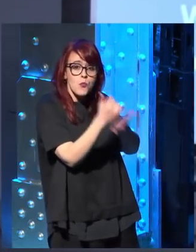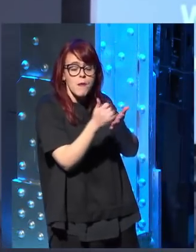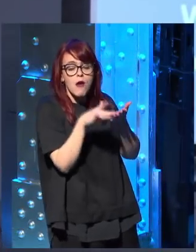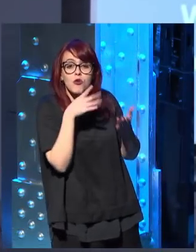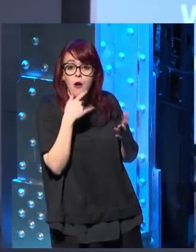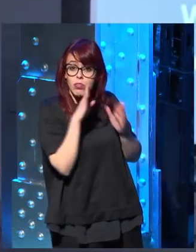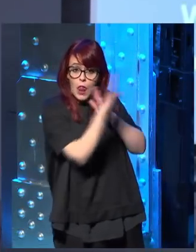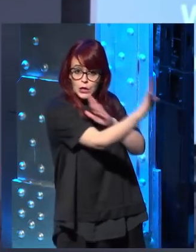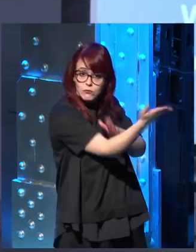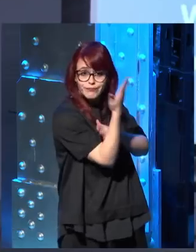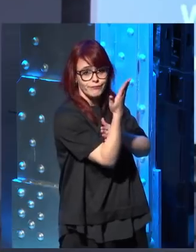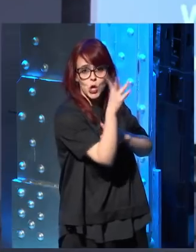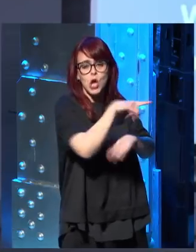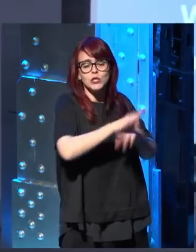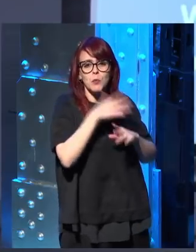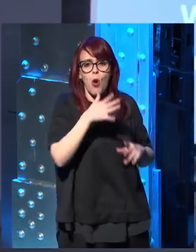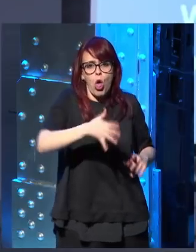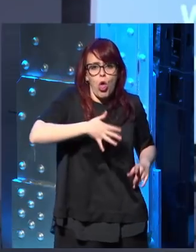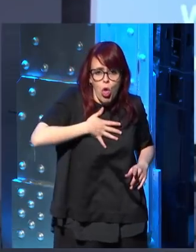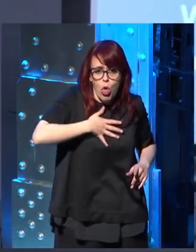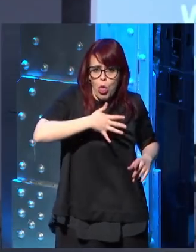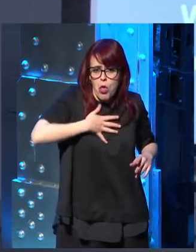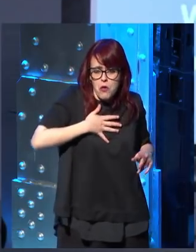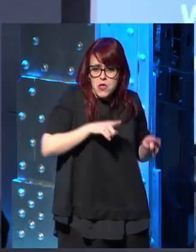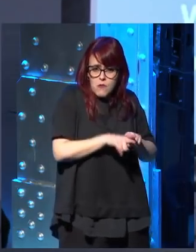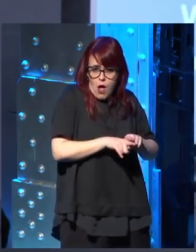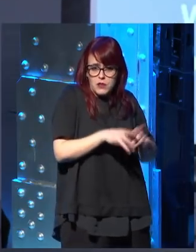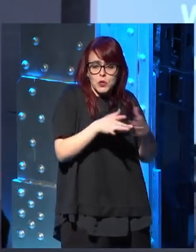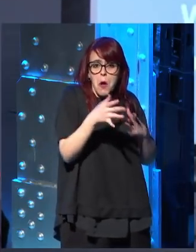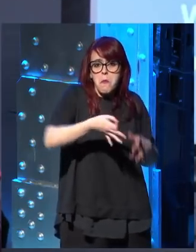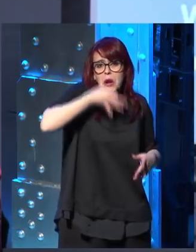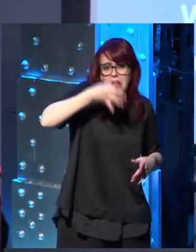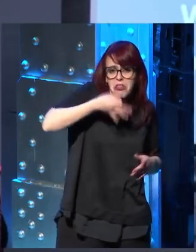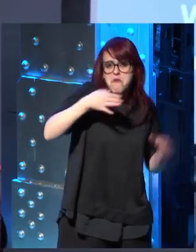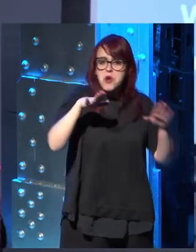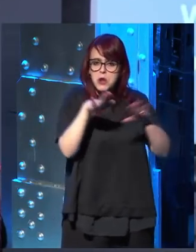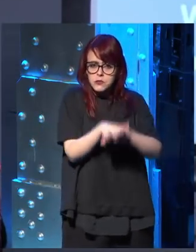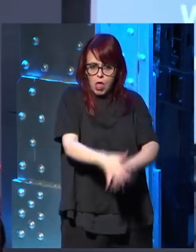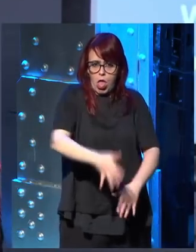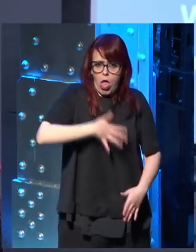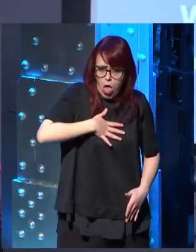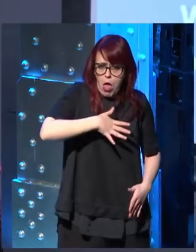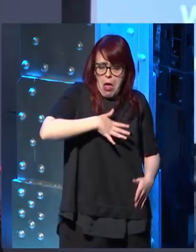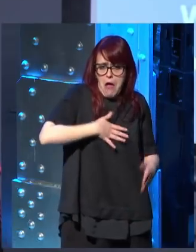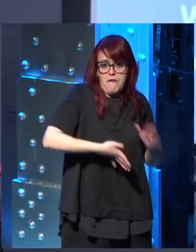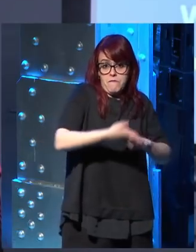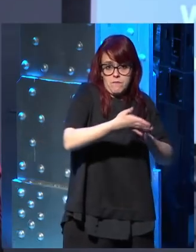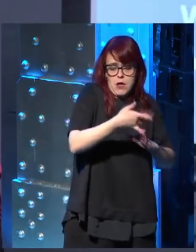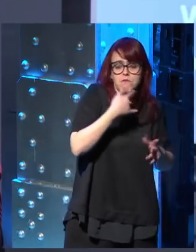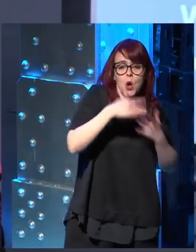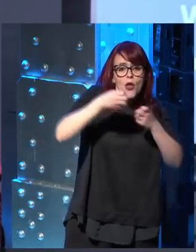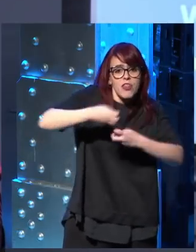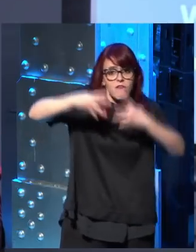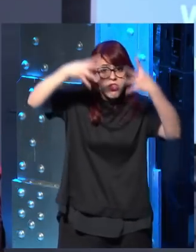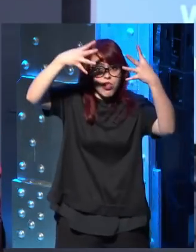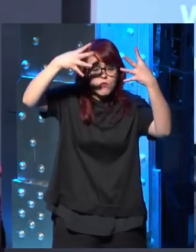indirectas. Una tos funeraria empezaba a media tarde o en mitad de la noche, en algún punto del edificio por